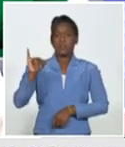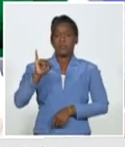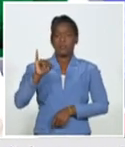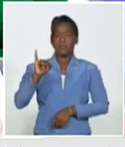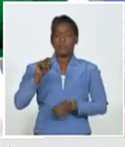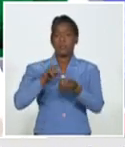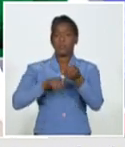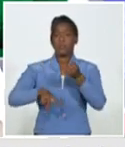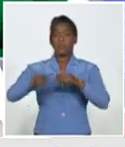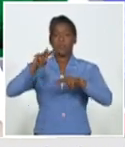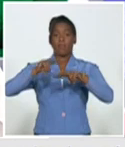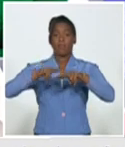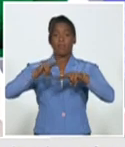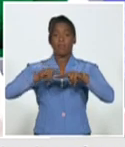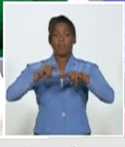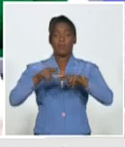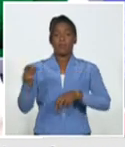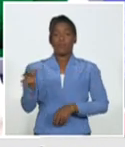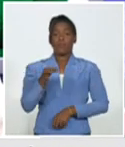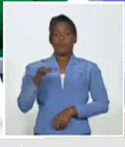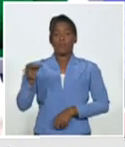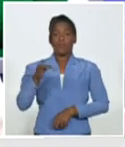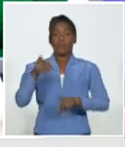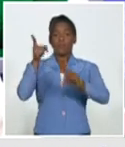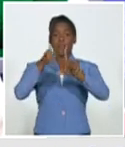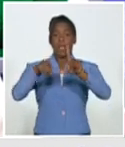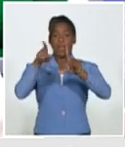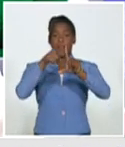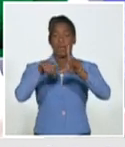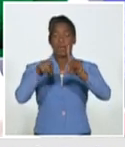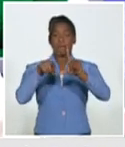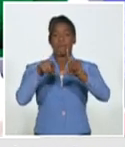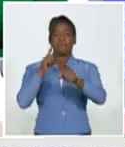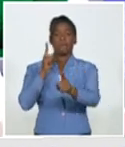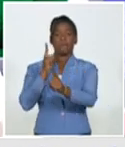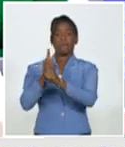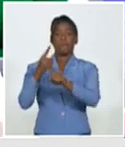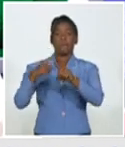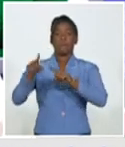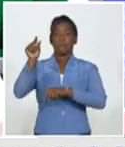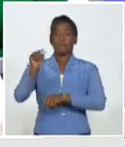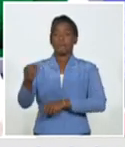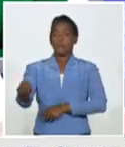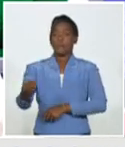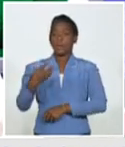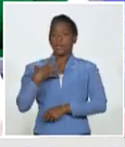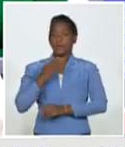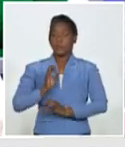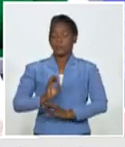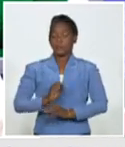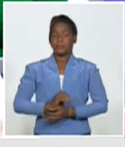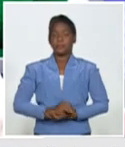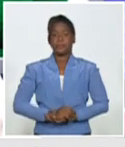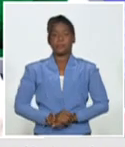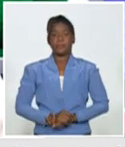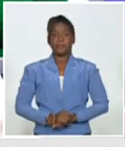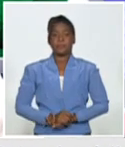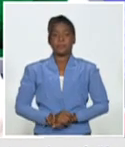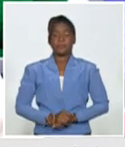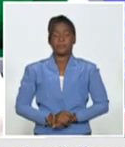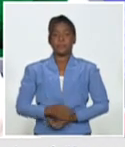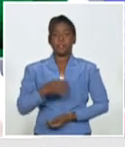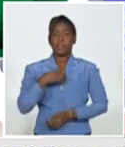de La Habana, del municipio de Regla, contacto de caso positivo, con antecedentes